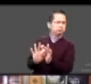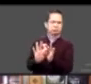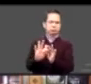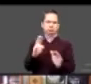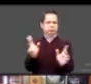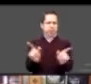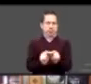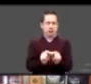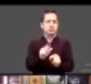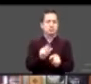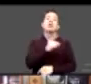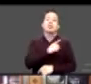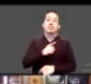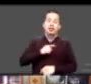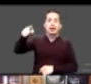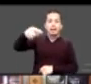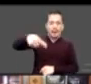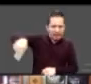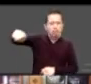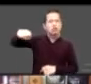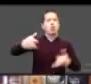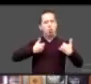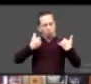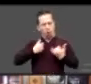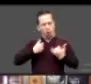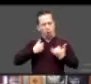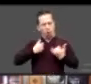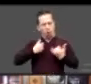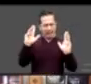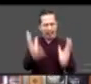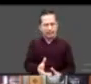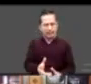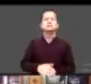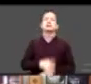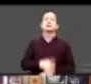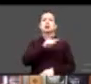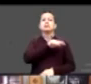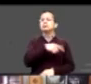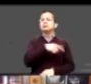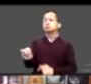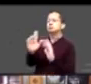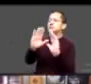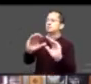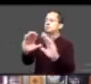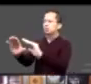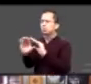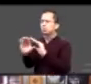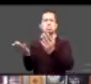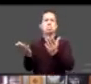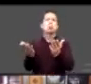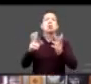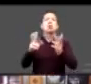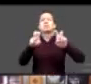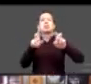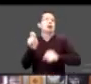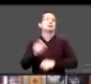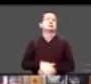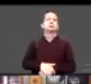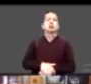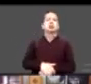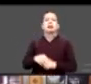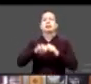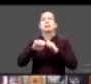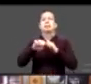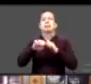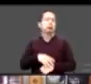promotores juveniles o los brigadistas, ellos pueden ser capacitados, por ejemplo, en cómo se coloca el condón, en